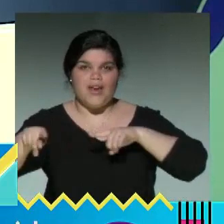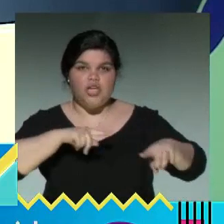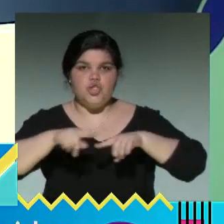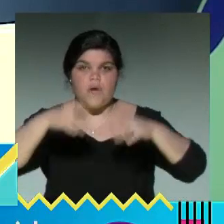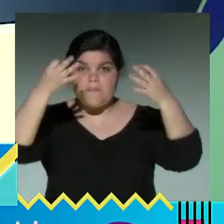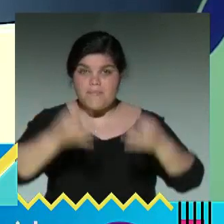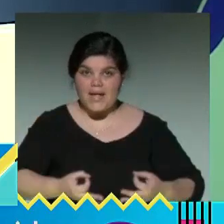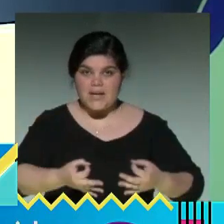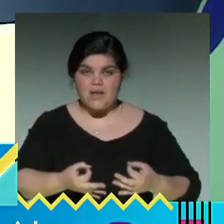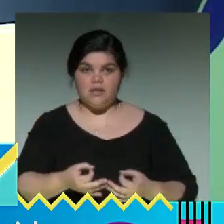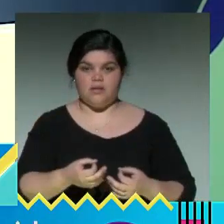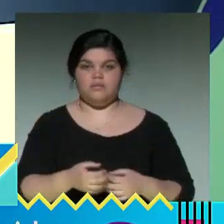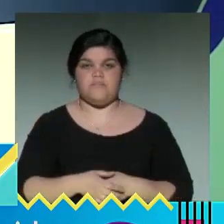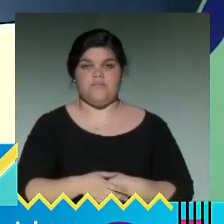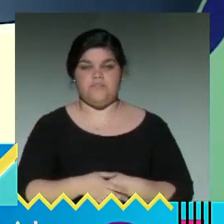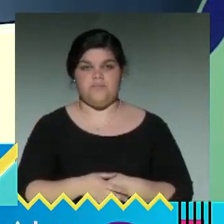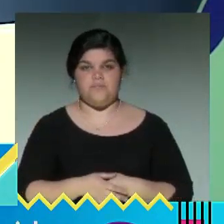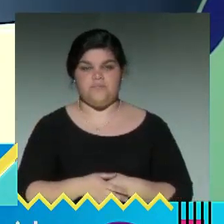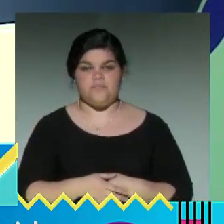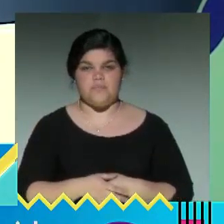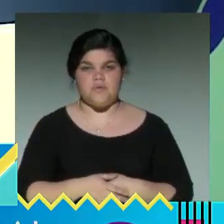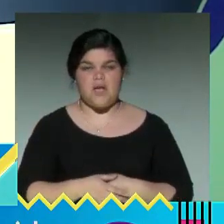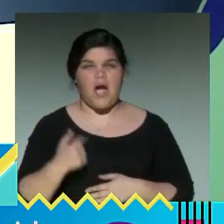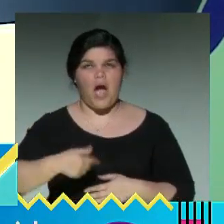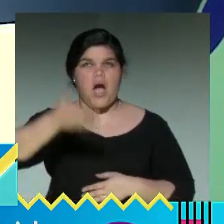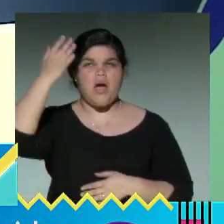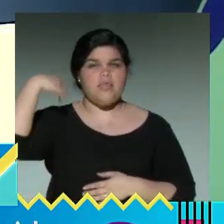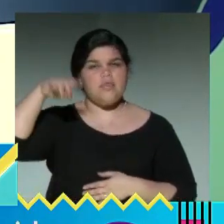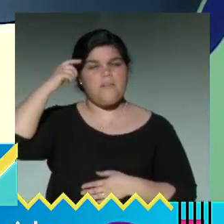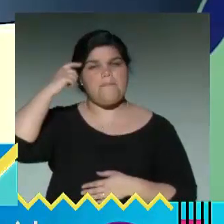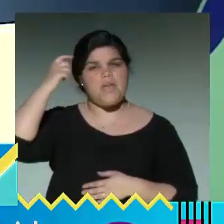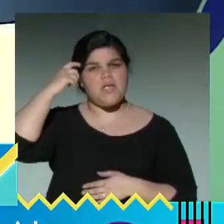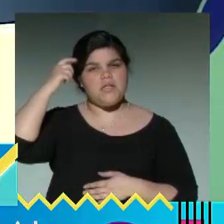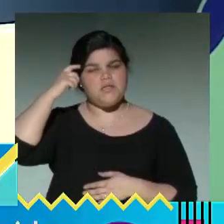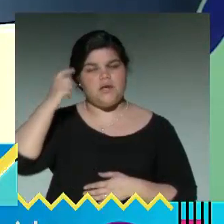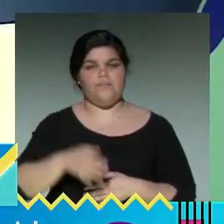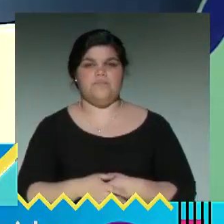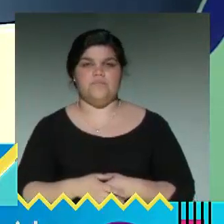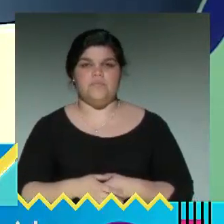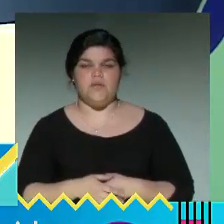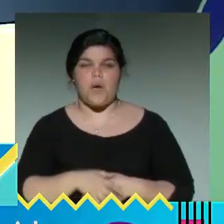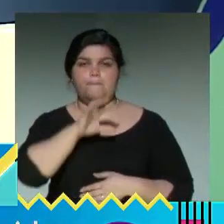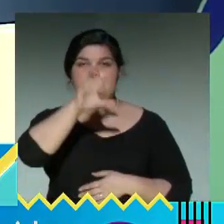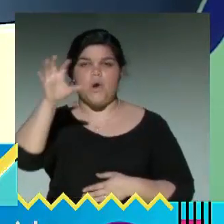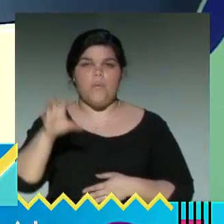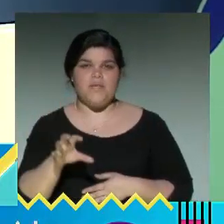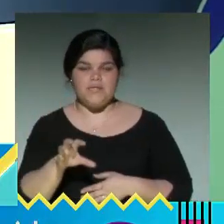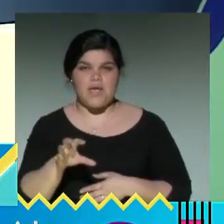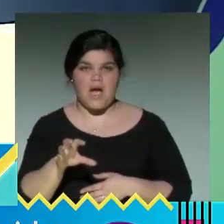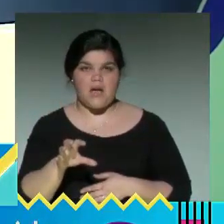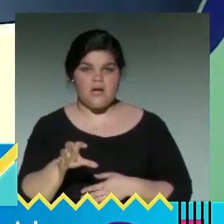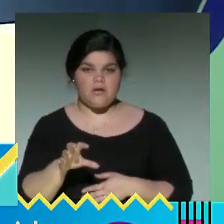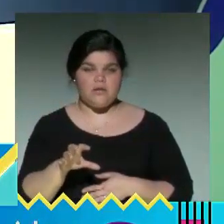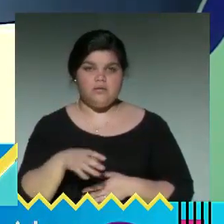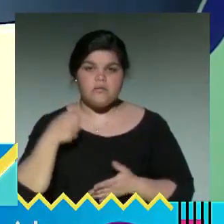esos instrumentos de política. En algún momento se pensó en un sistema provincial de extensión rural, me parece que